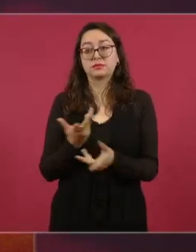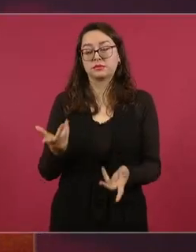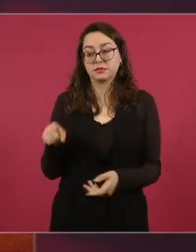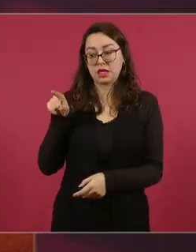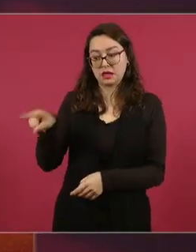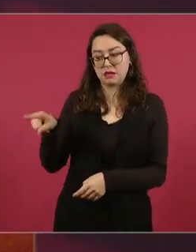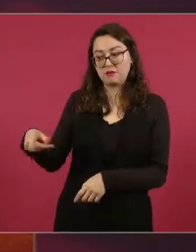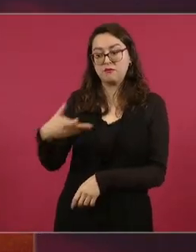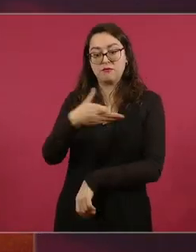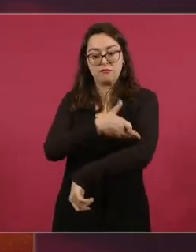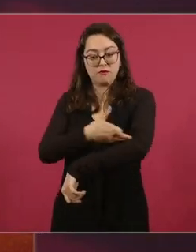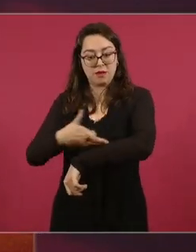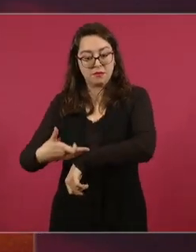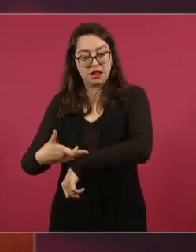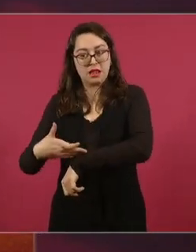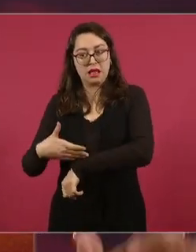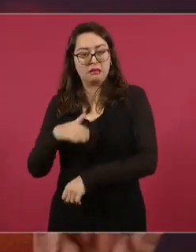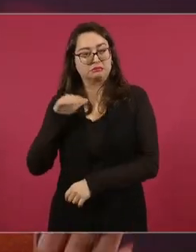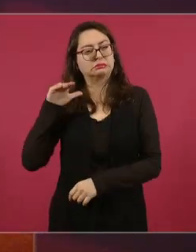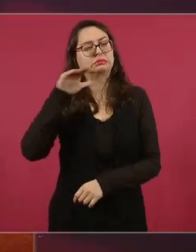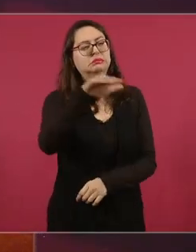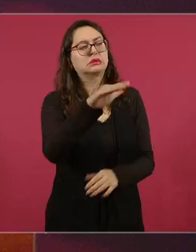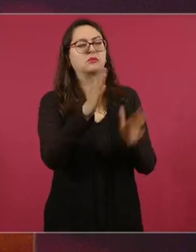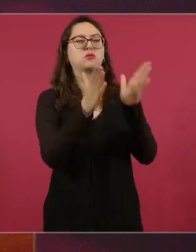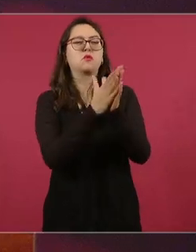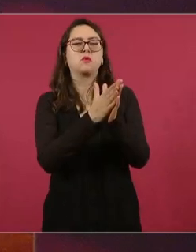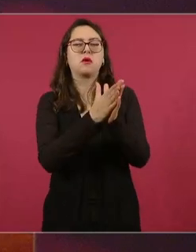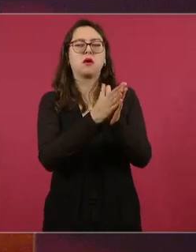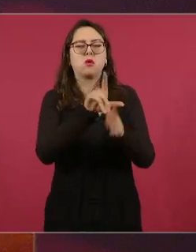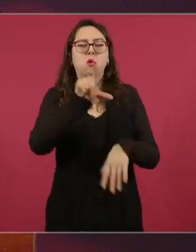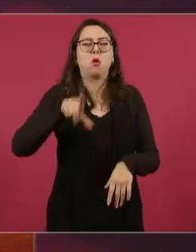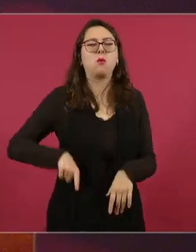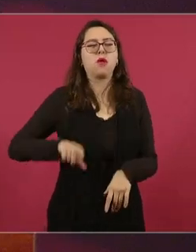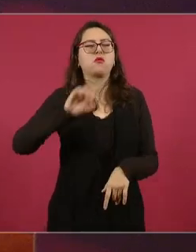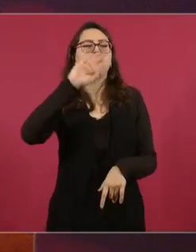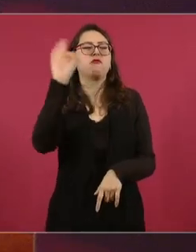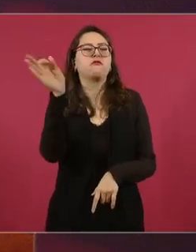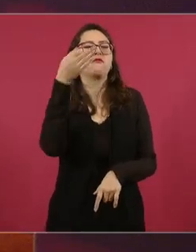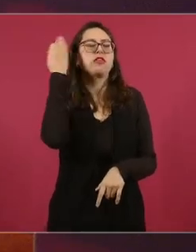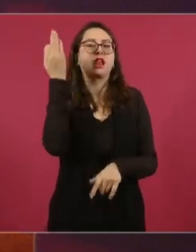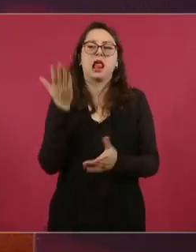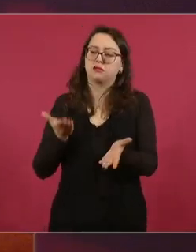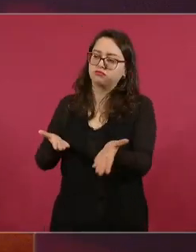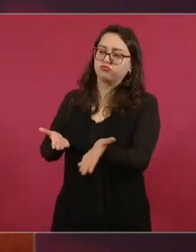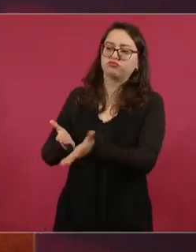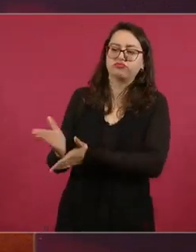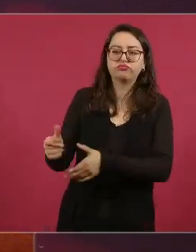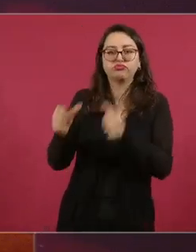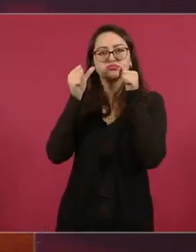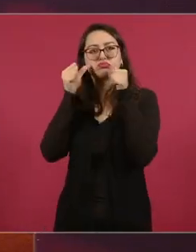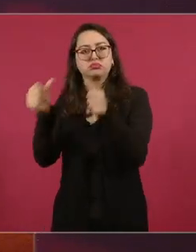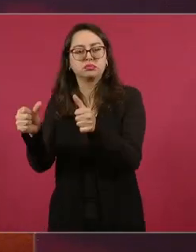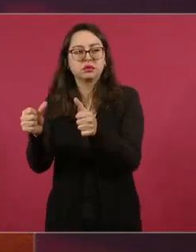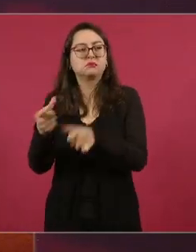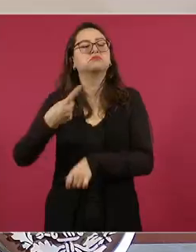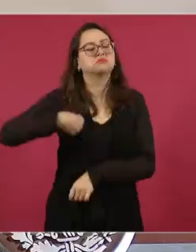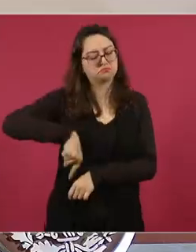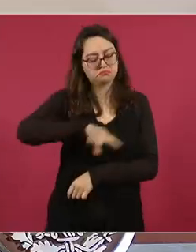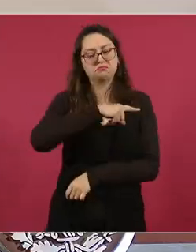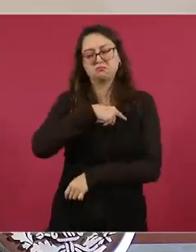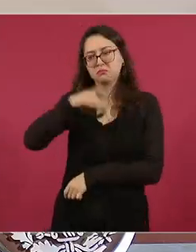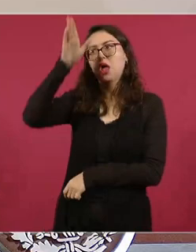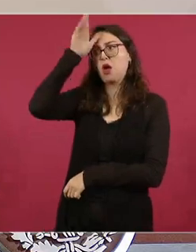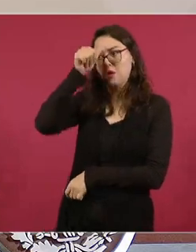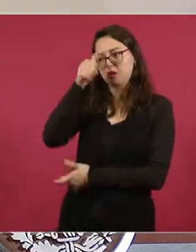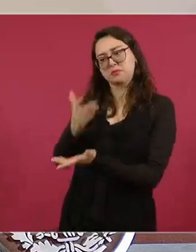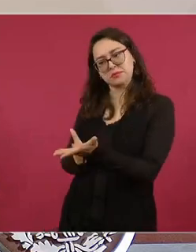y pues hemos prestado todo y hecho todo lo posible para